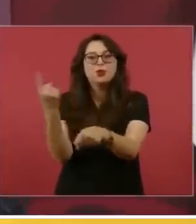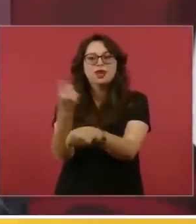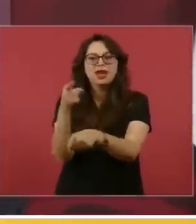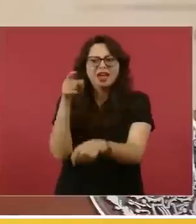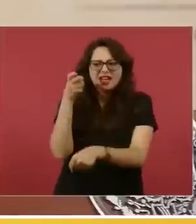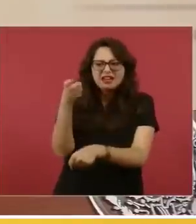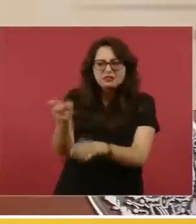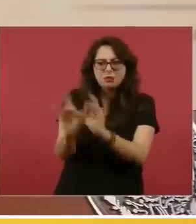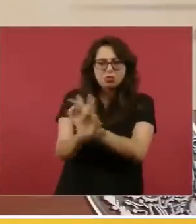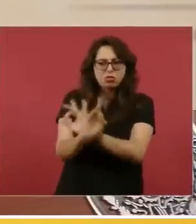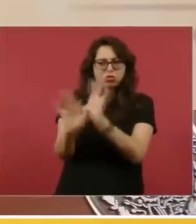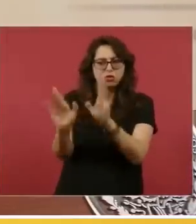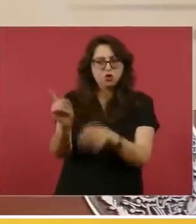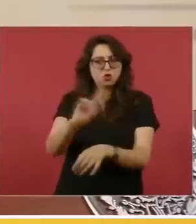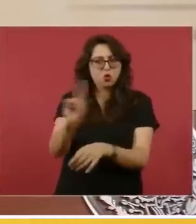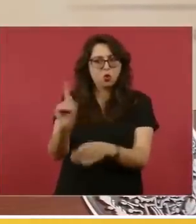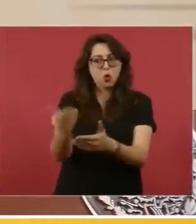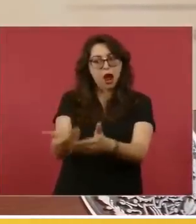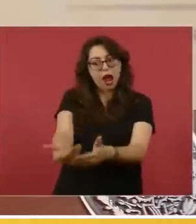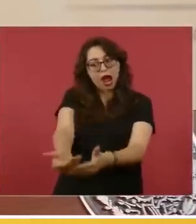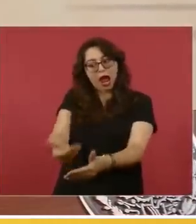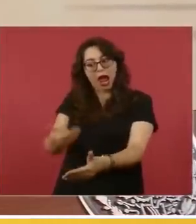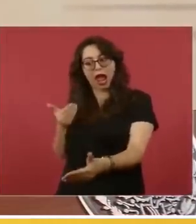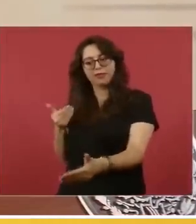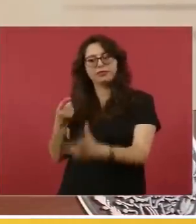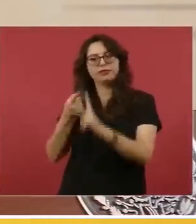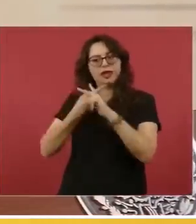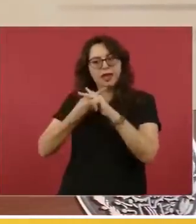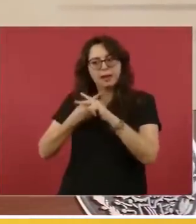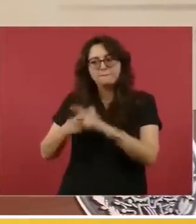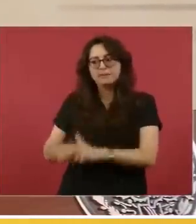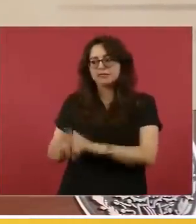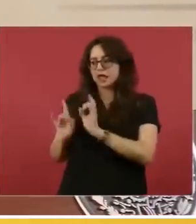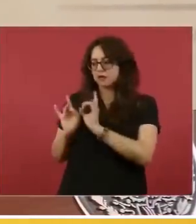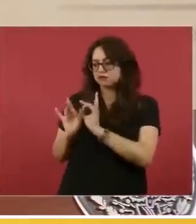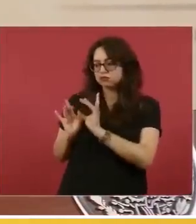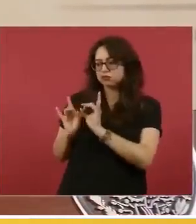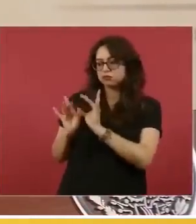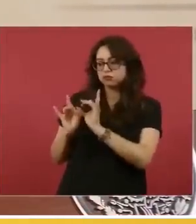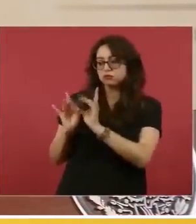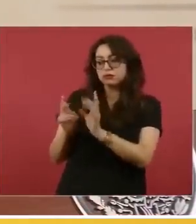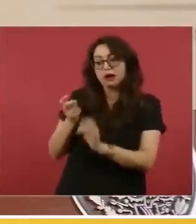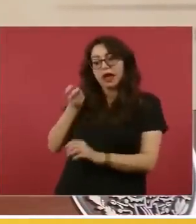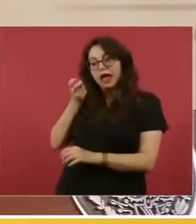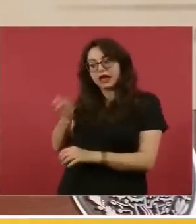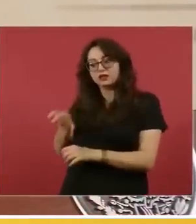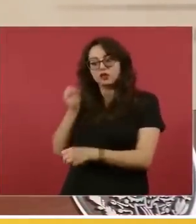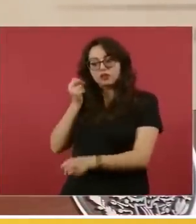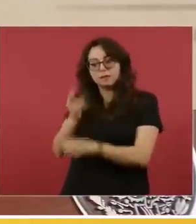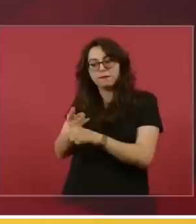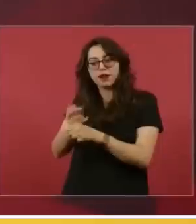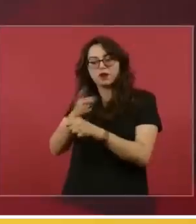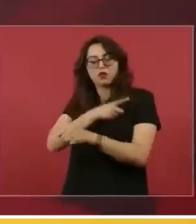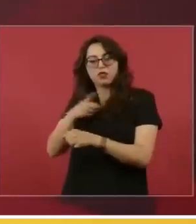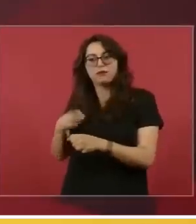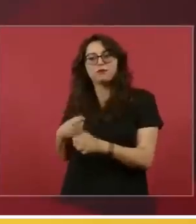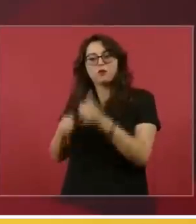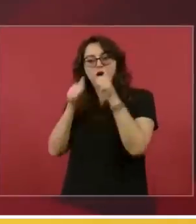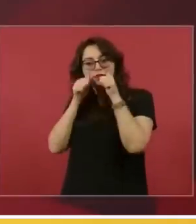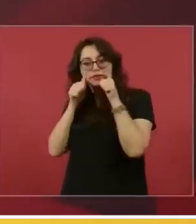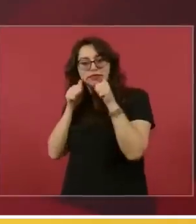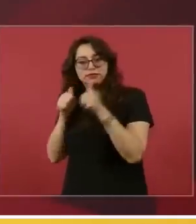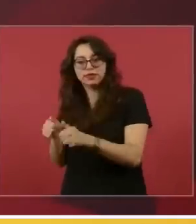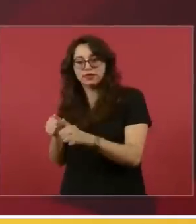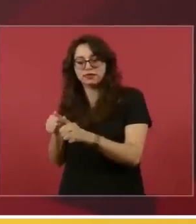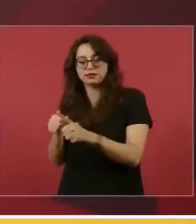y la violencia en esa corriente de pensamiento nos inscribimos nosotros por eso